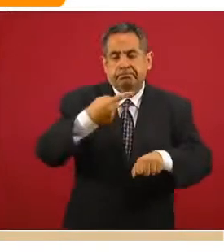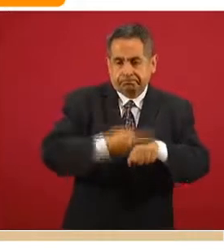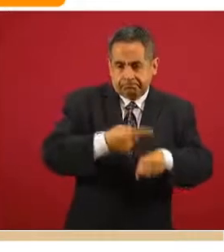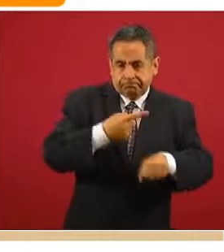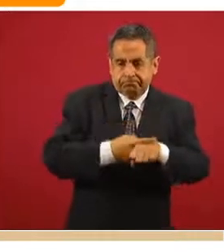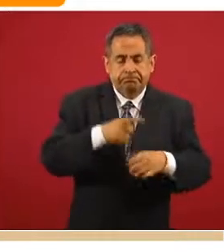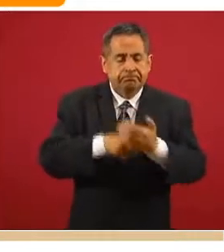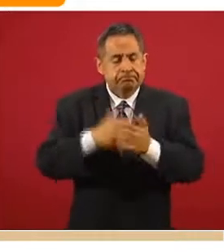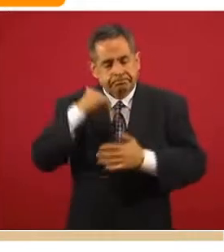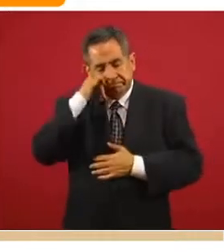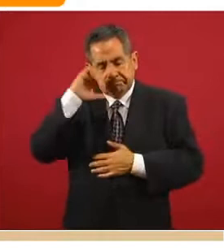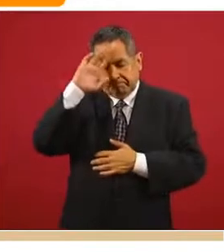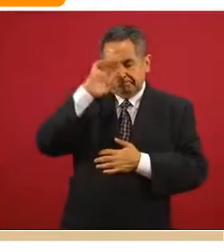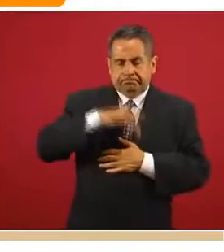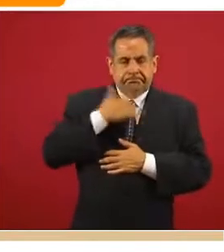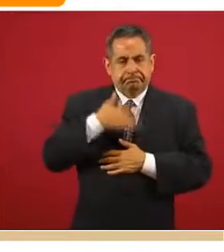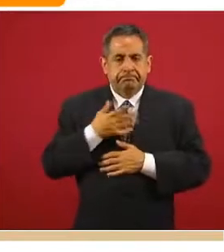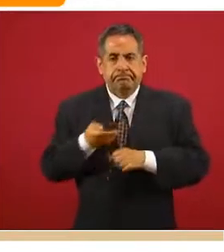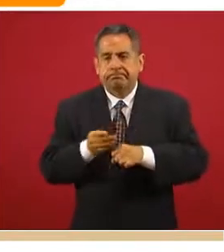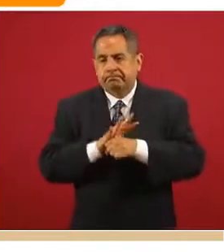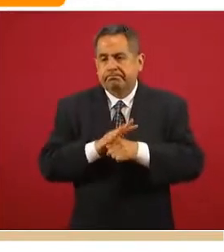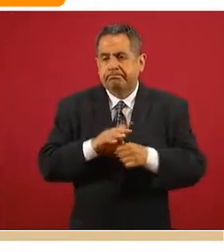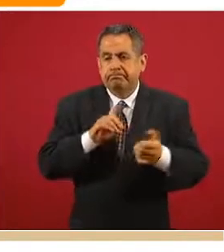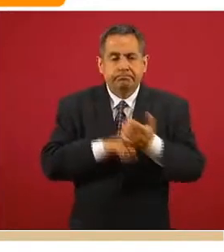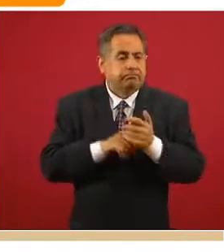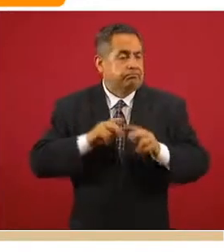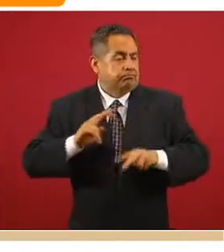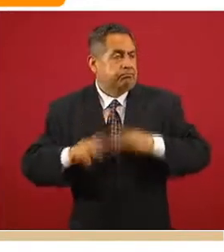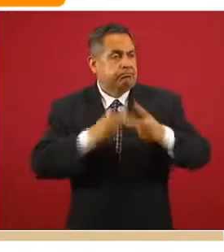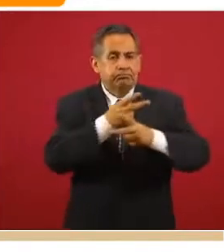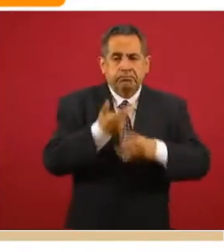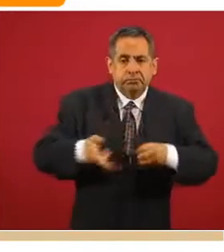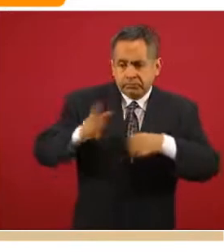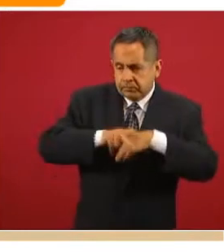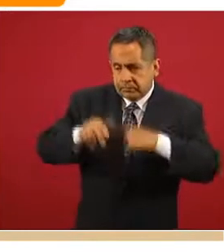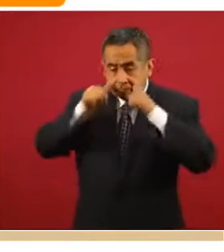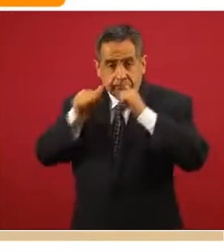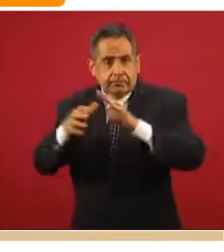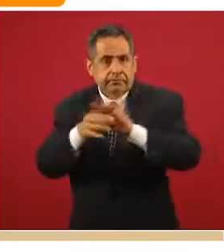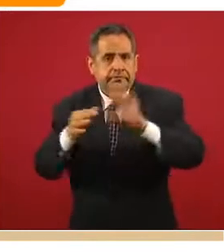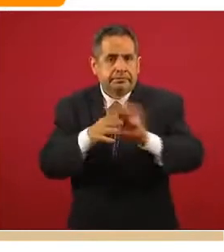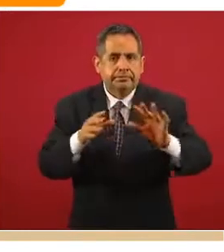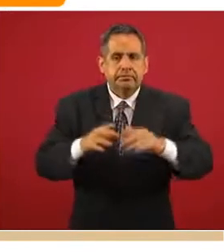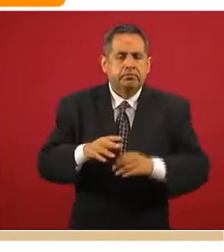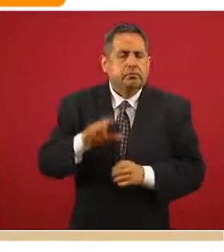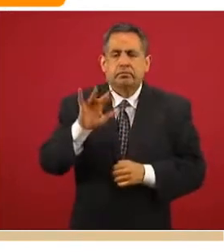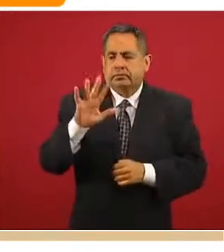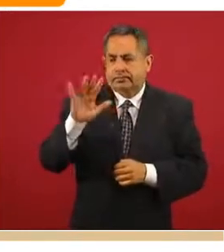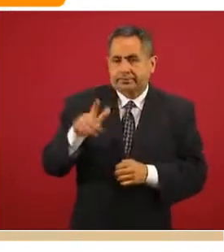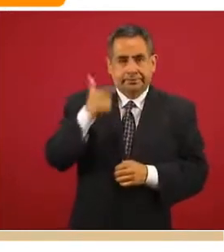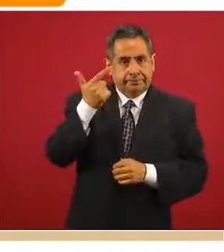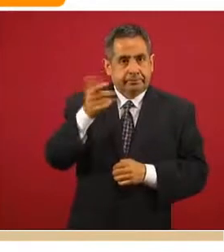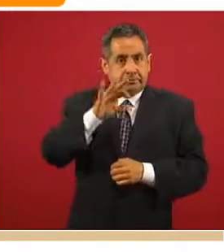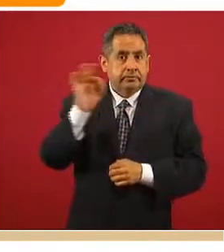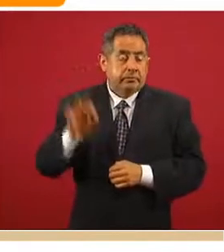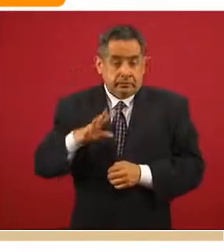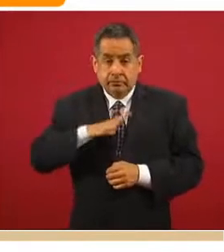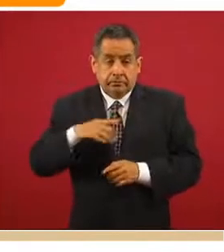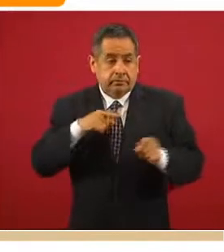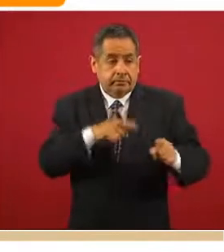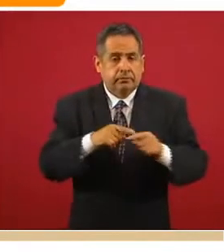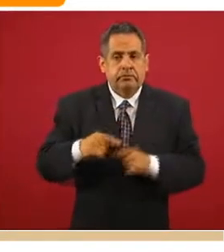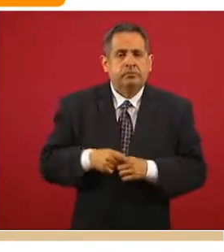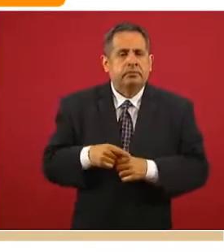teniendo síntomas de COVID y habiendo concurrido a las instalaciones médicas del país. 57% de ellas en la